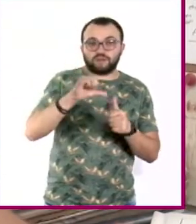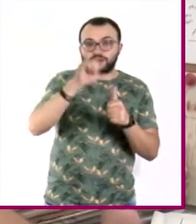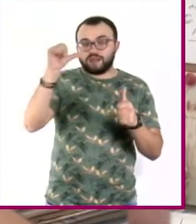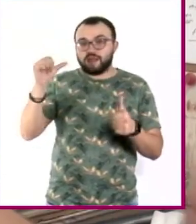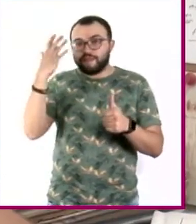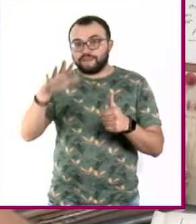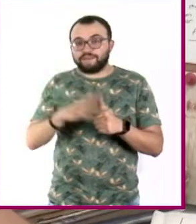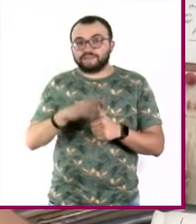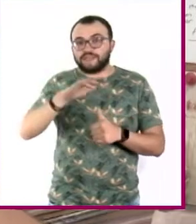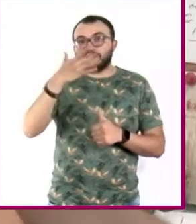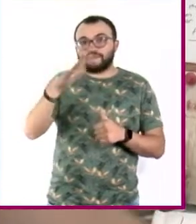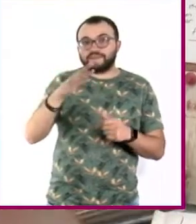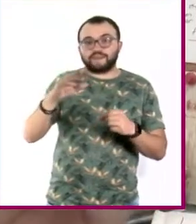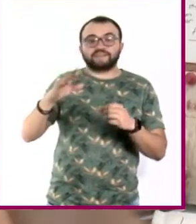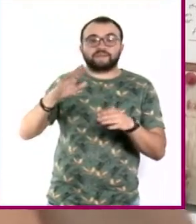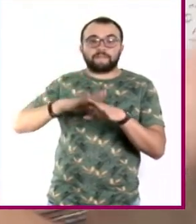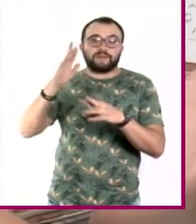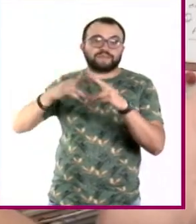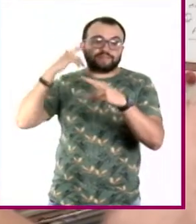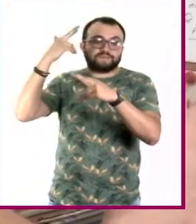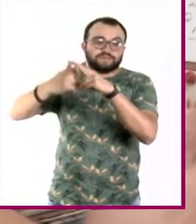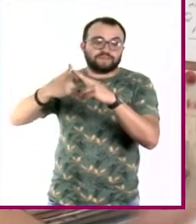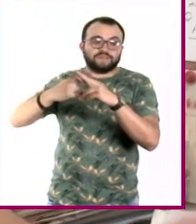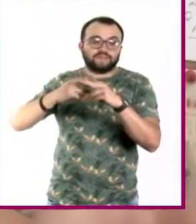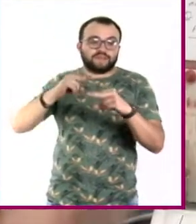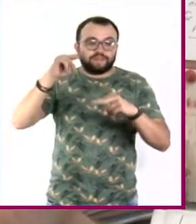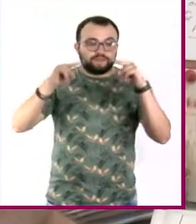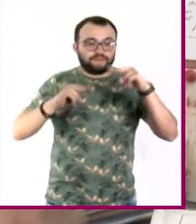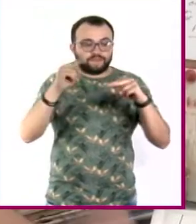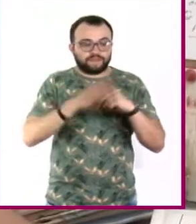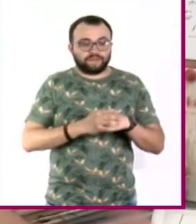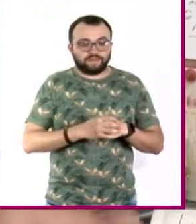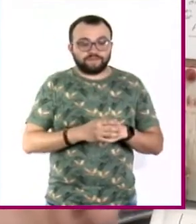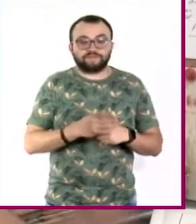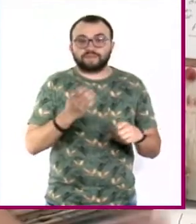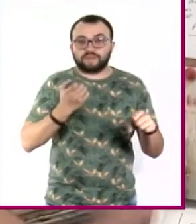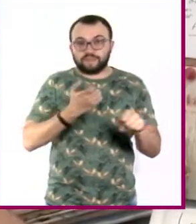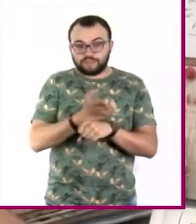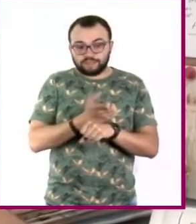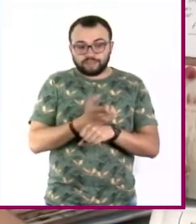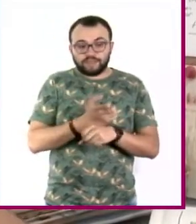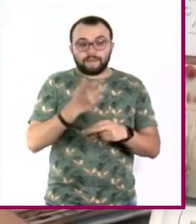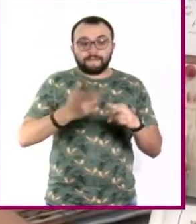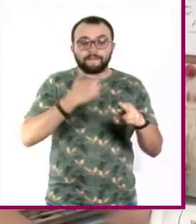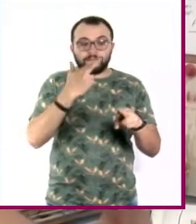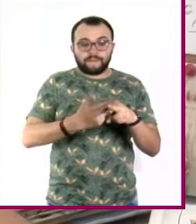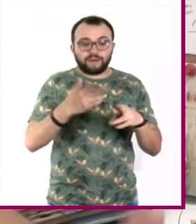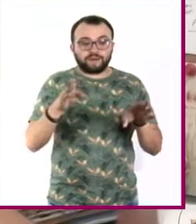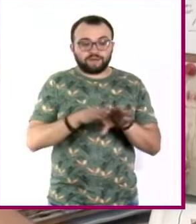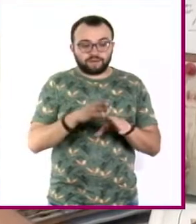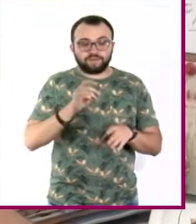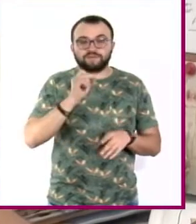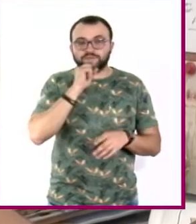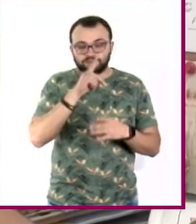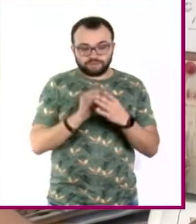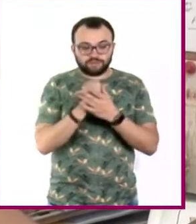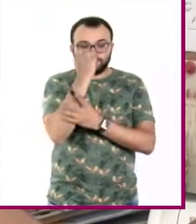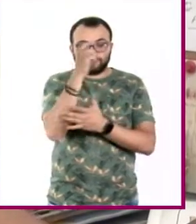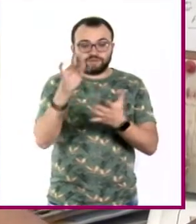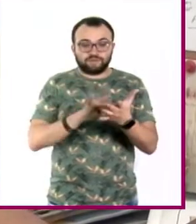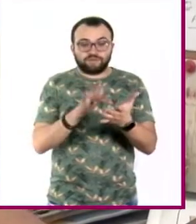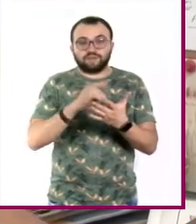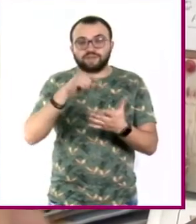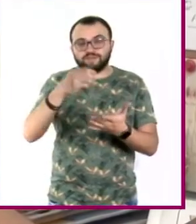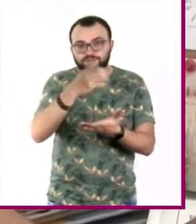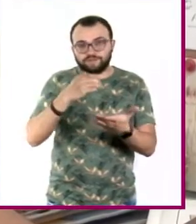10 es el más alto nivel. Y en efecto, como bien dijiste, Frida, el estado de mayor índice de desarrollo en tecnología digital es la Ciudad